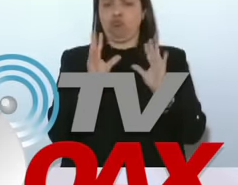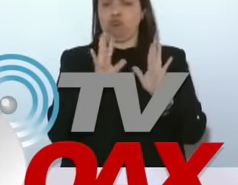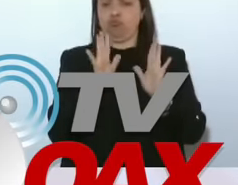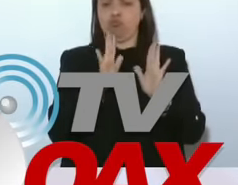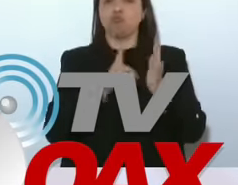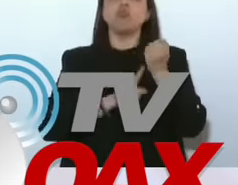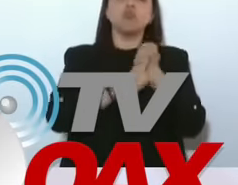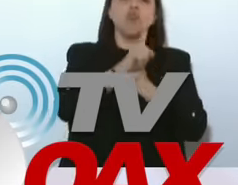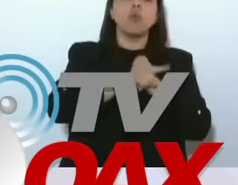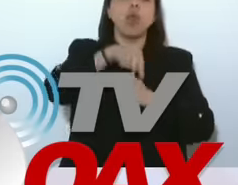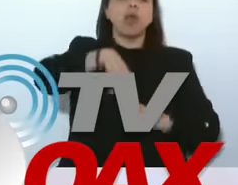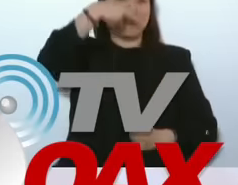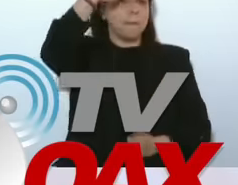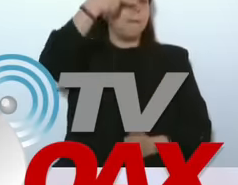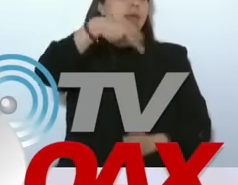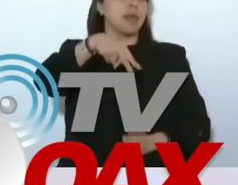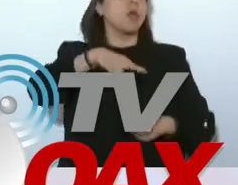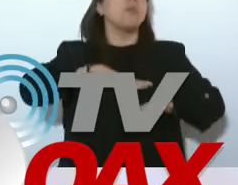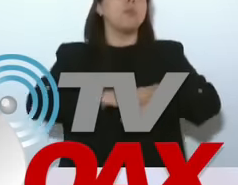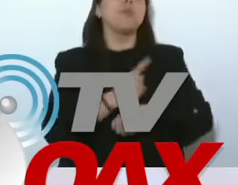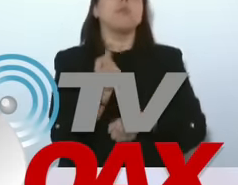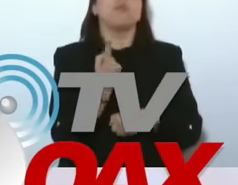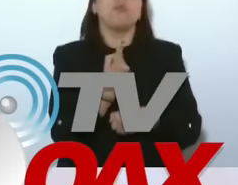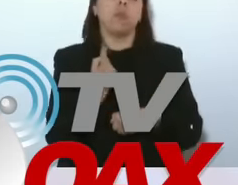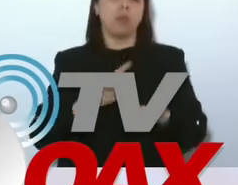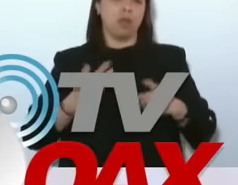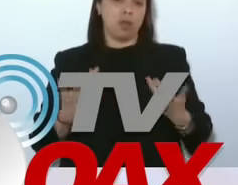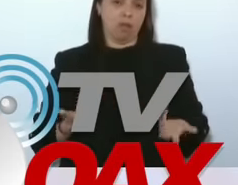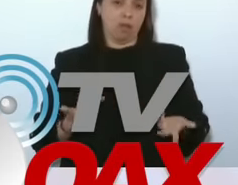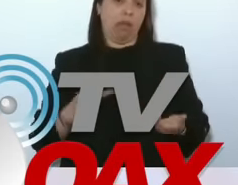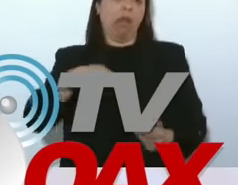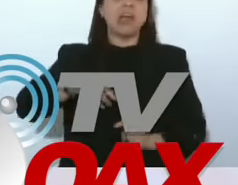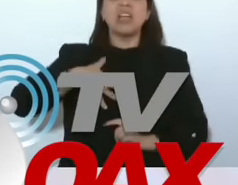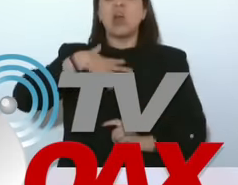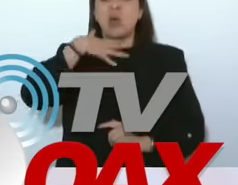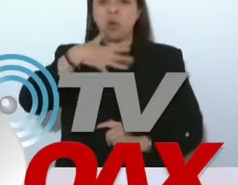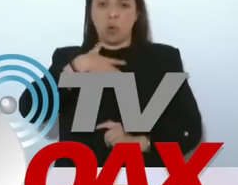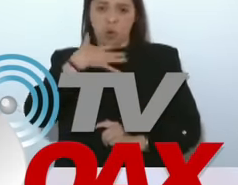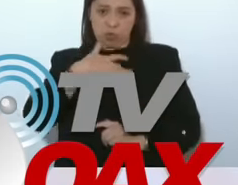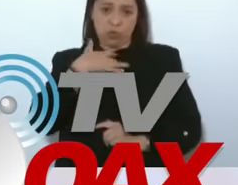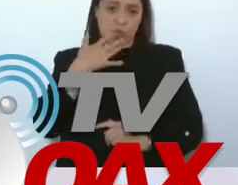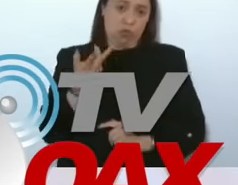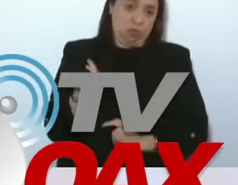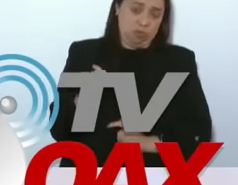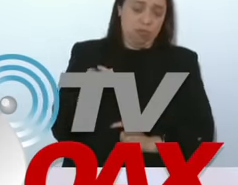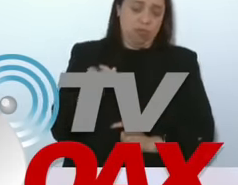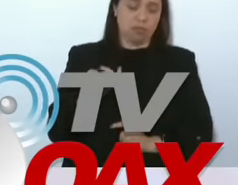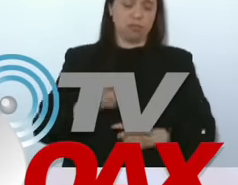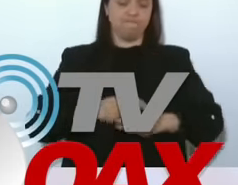Los problemas de México tenían que ver fundamentalmente con la corrupción.